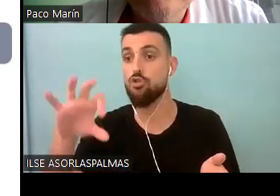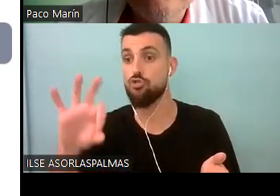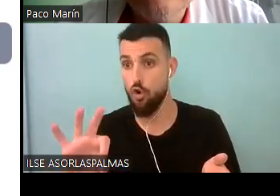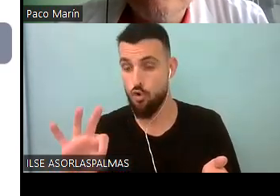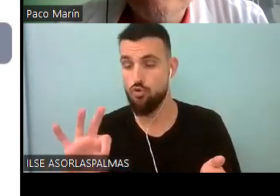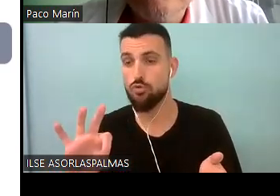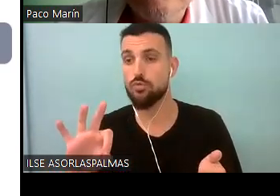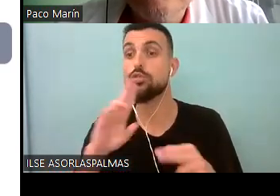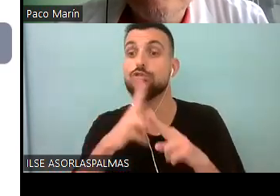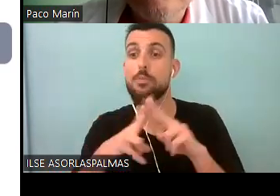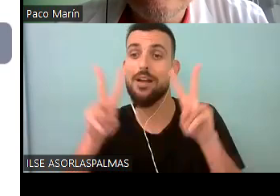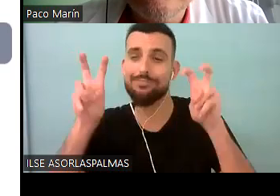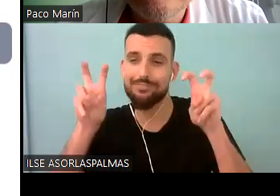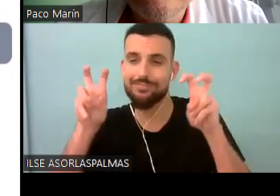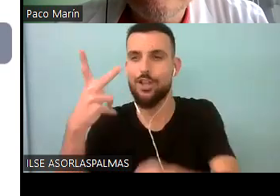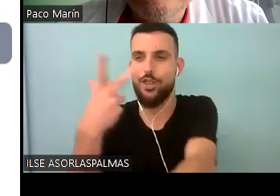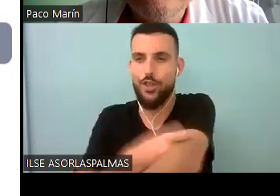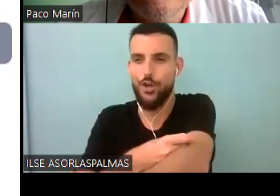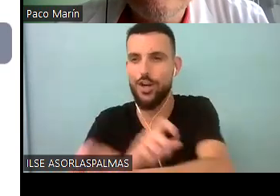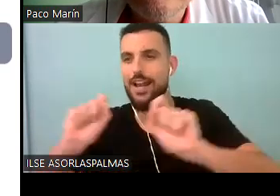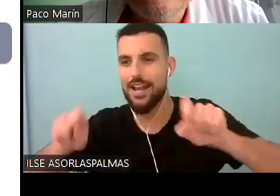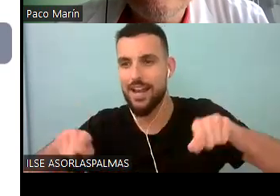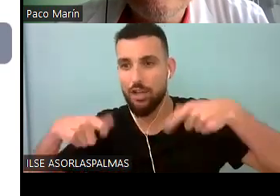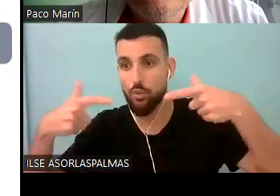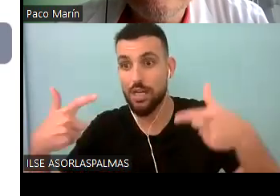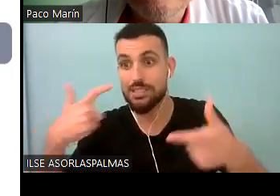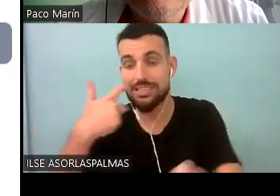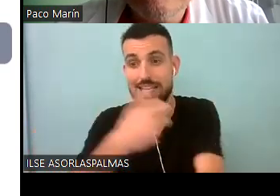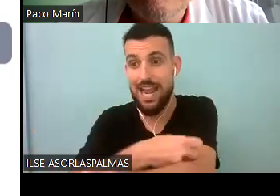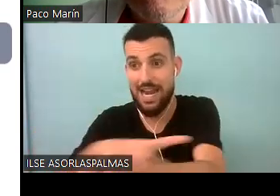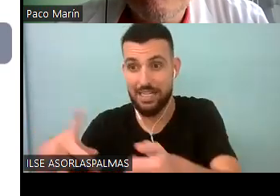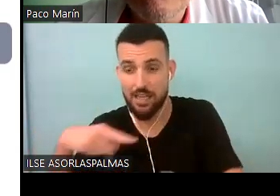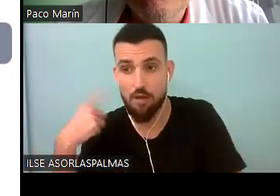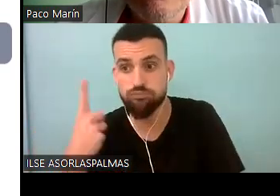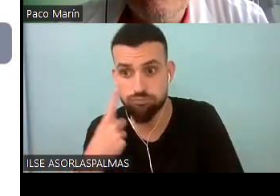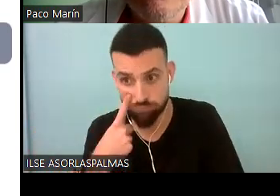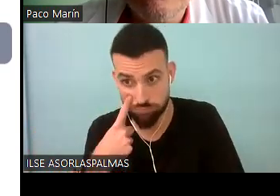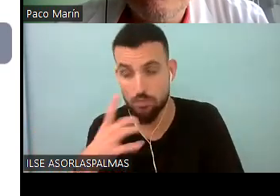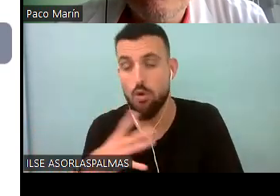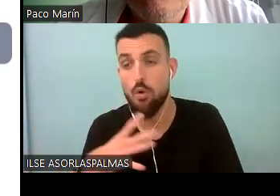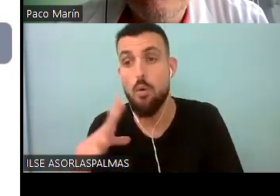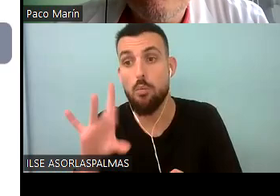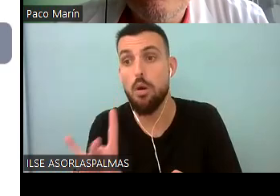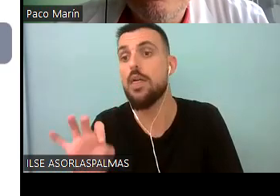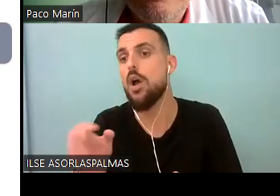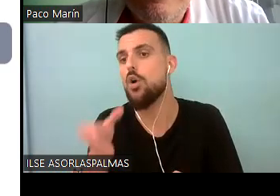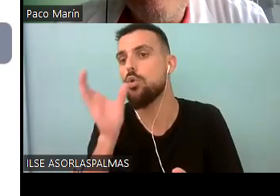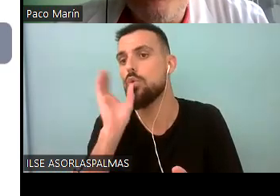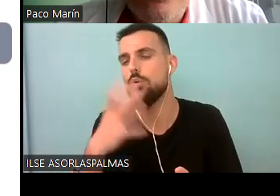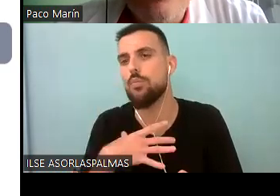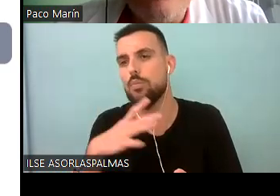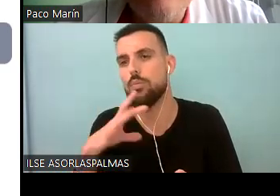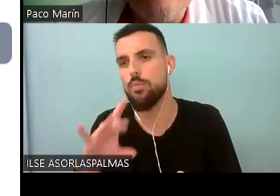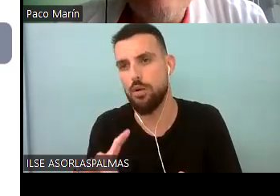llama la droga natural, cantaría la analítica, supongo, ¿no? O se la podría tomar. ¿El